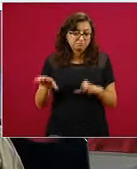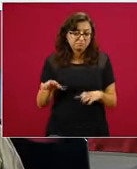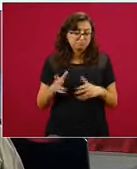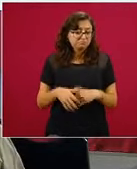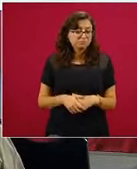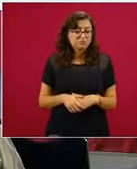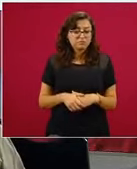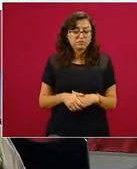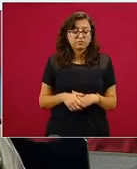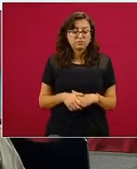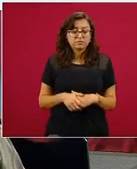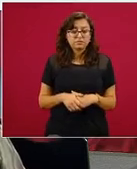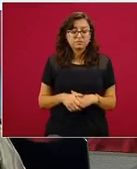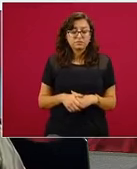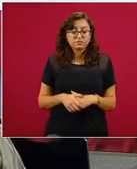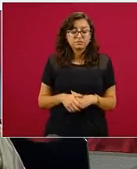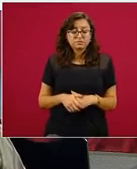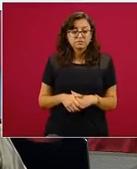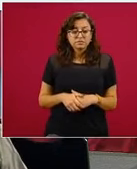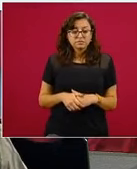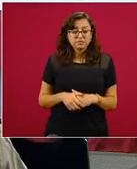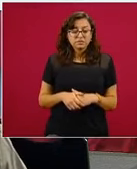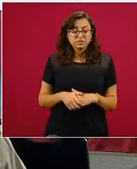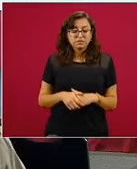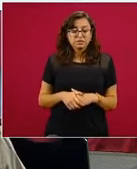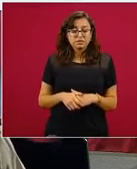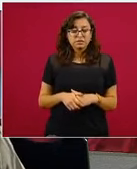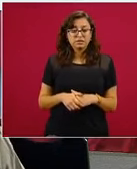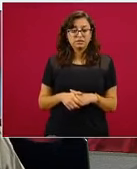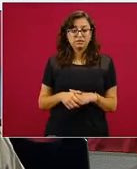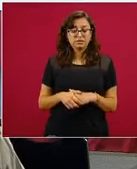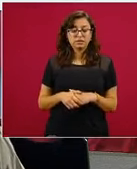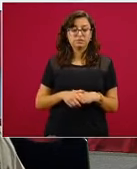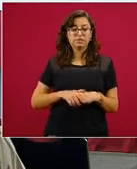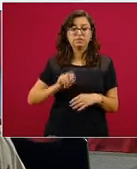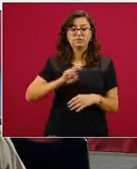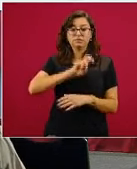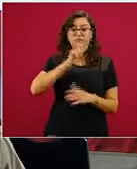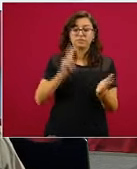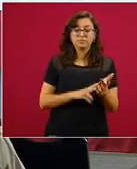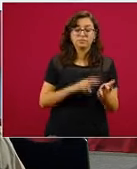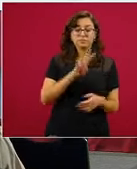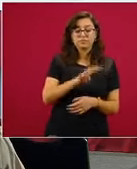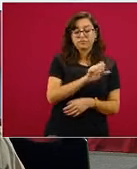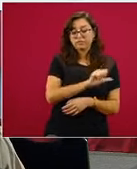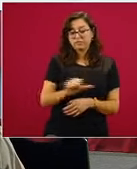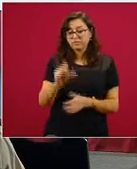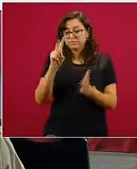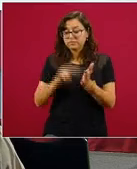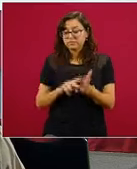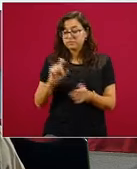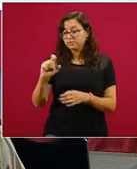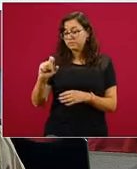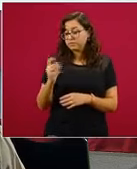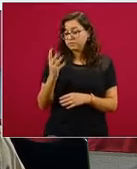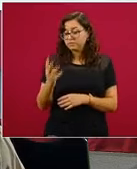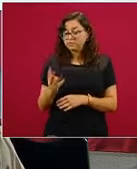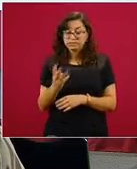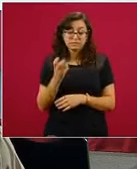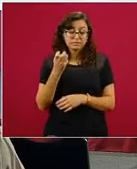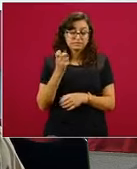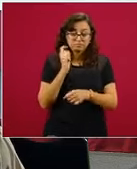verán, en este programa de acción específico 2019-2024, lo que queremos es fortalecer ese